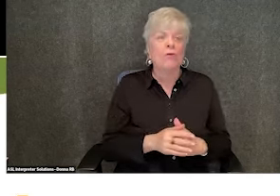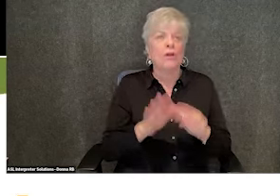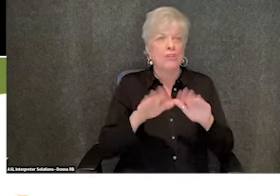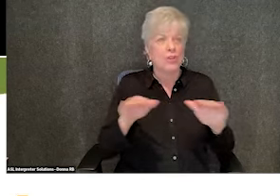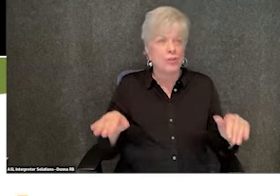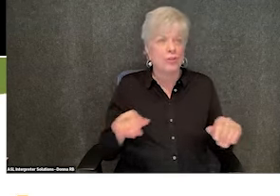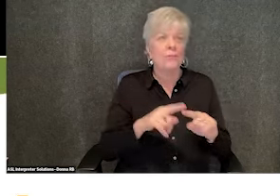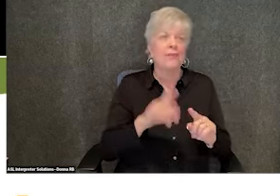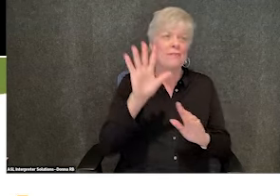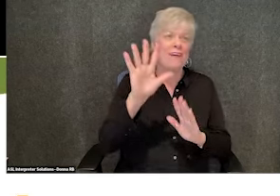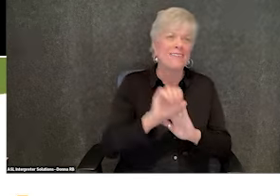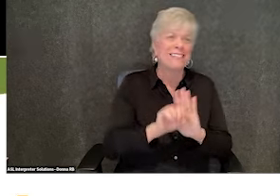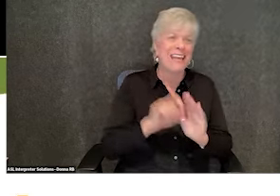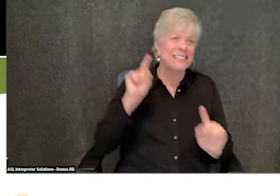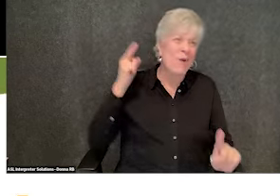un esposo